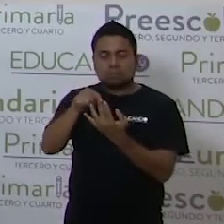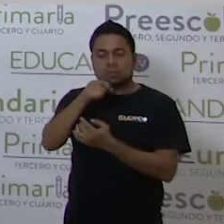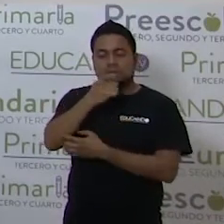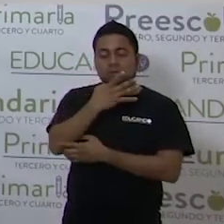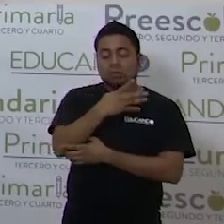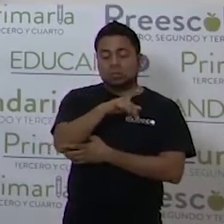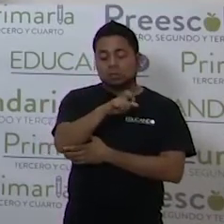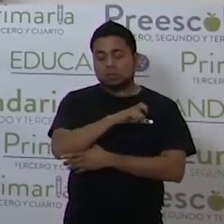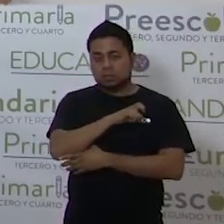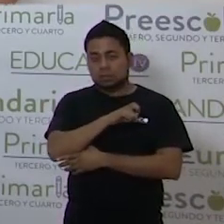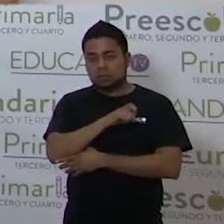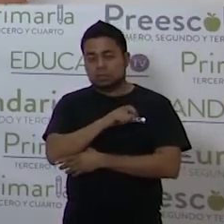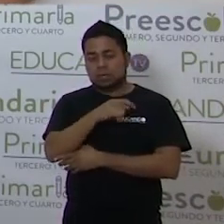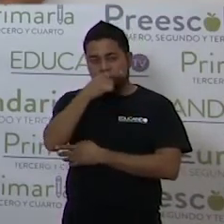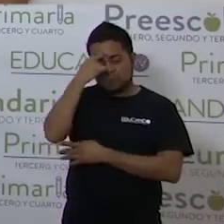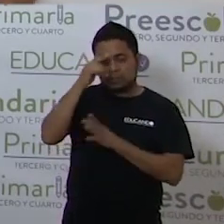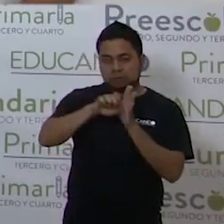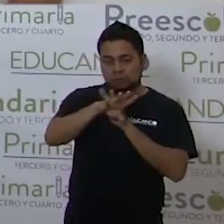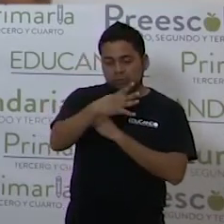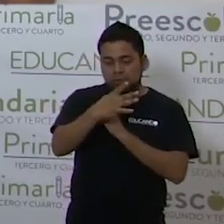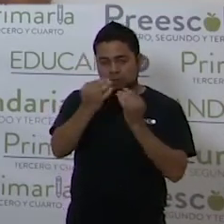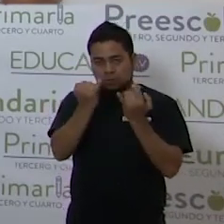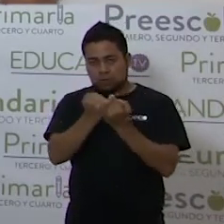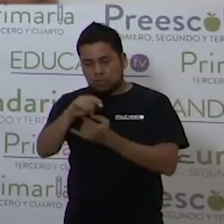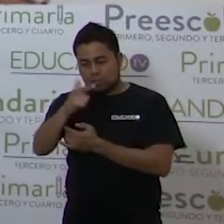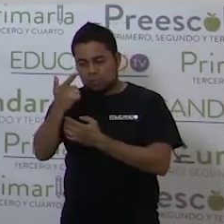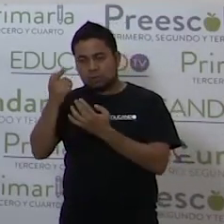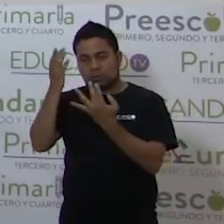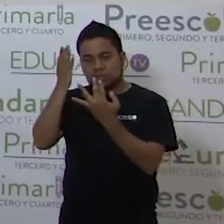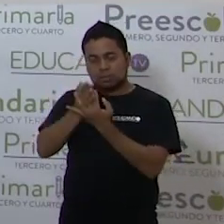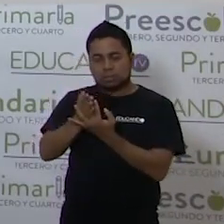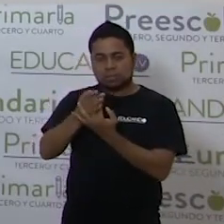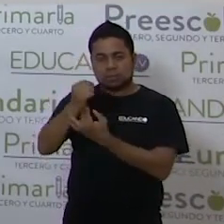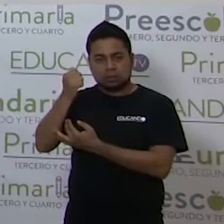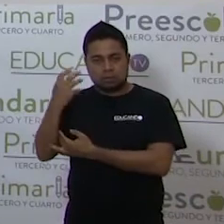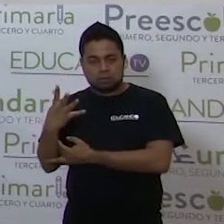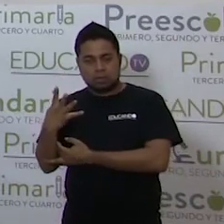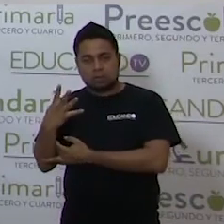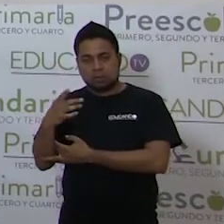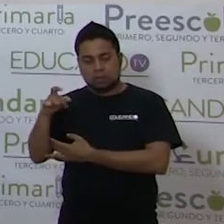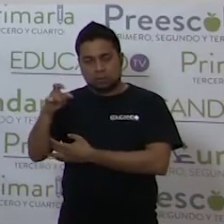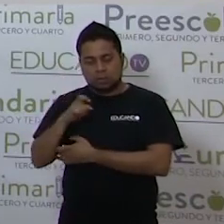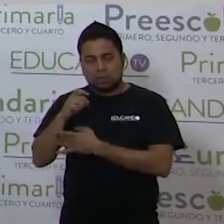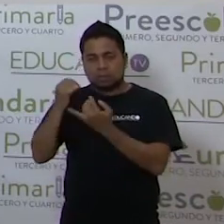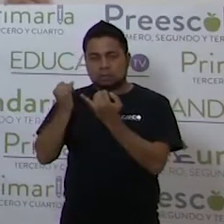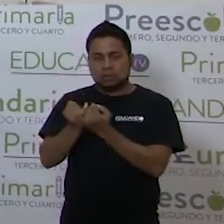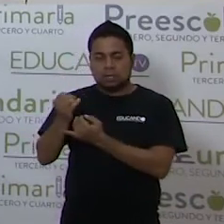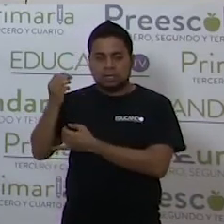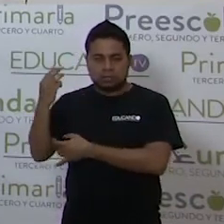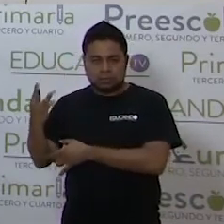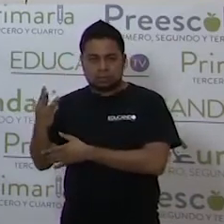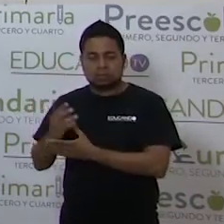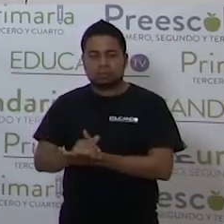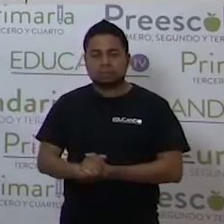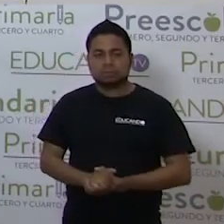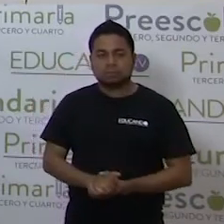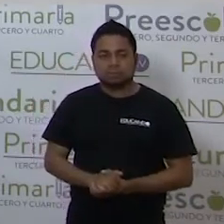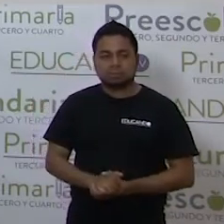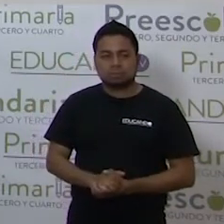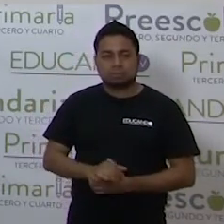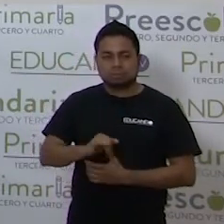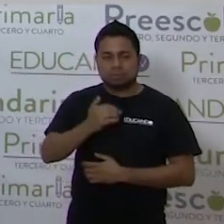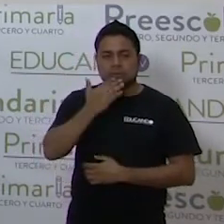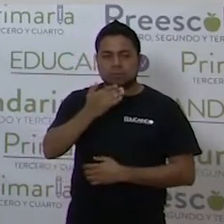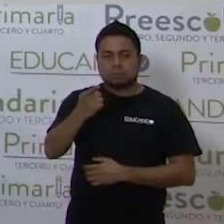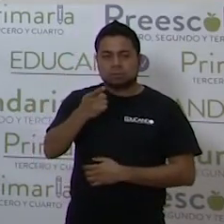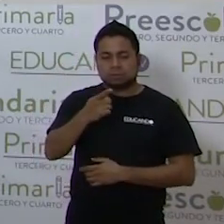más fácil es 4 igual a 12 entre 4 x igual a 3 si ustedes